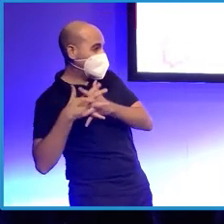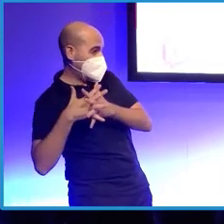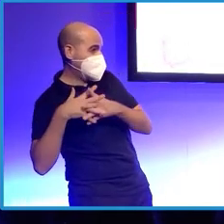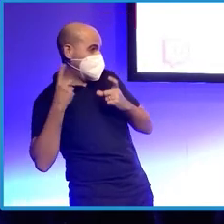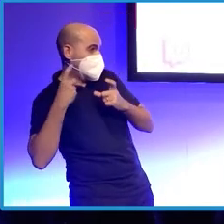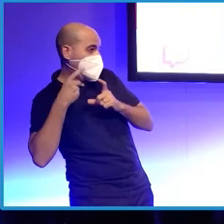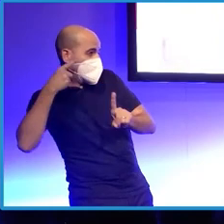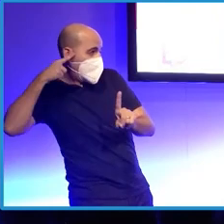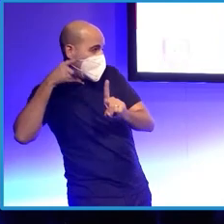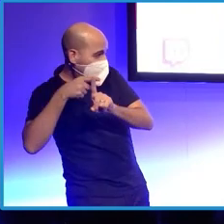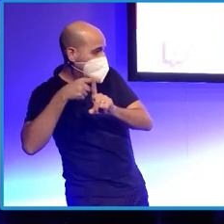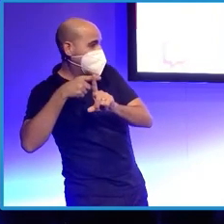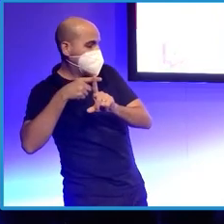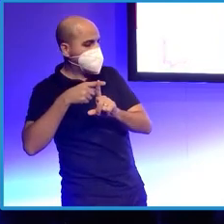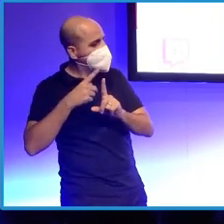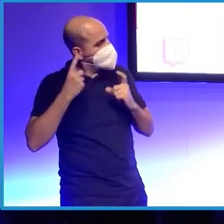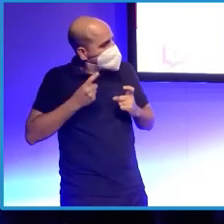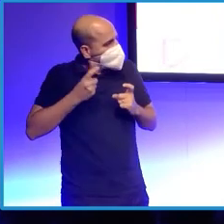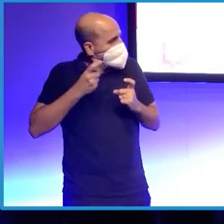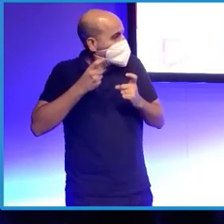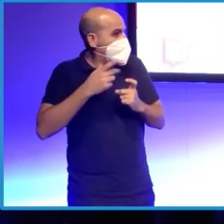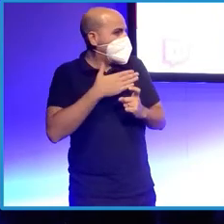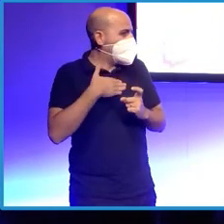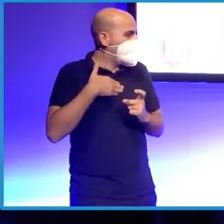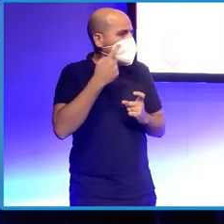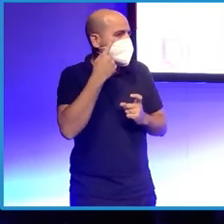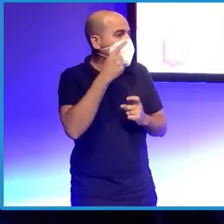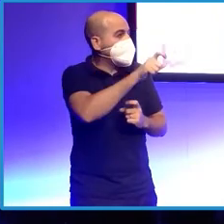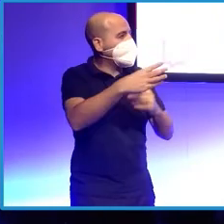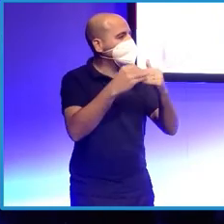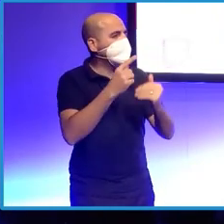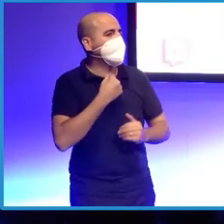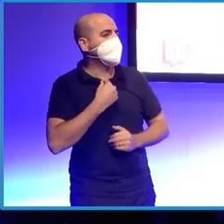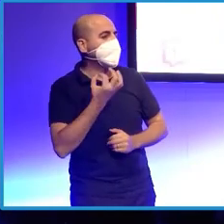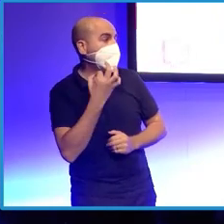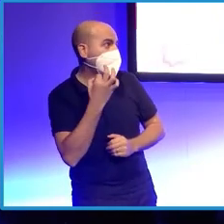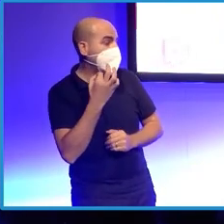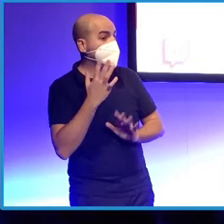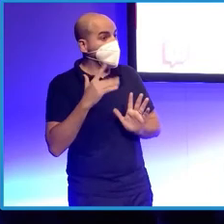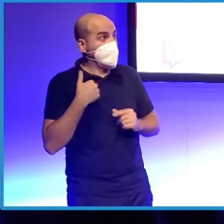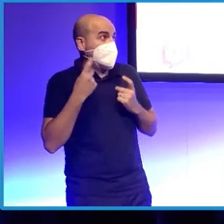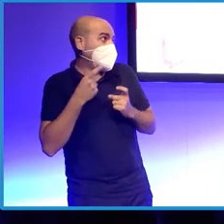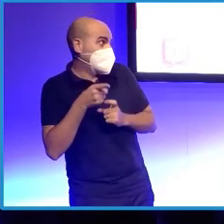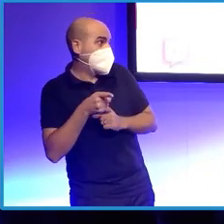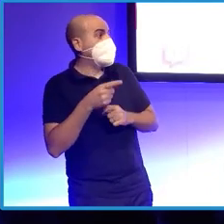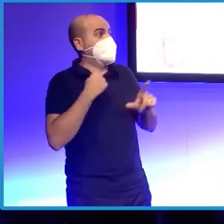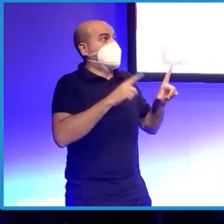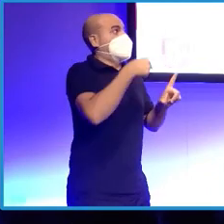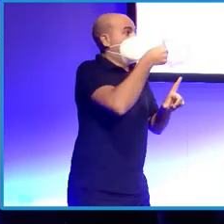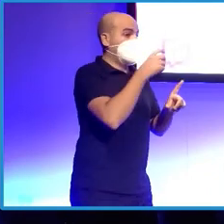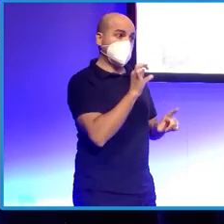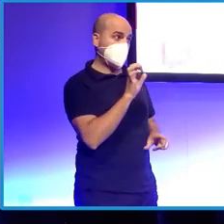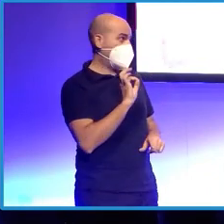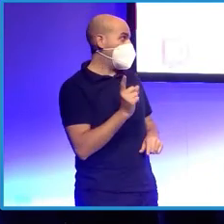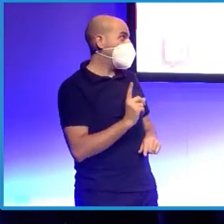intención trabajando con la intención del usuario lo que le gusta así que qué opinión tenía vez